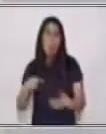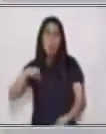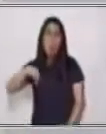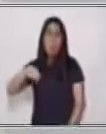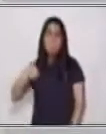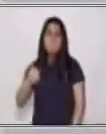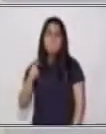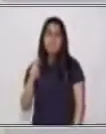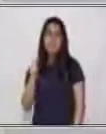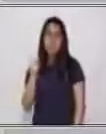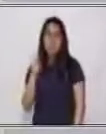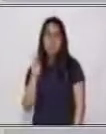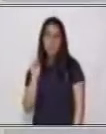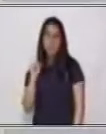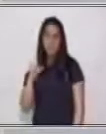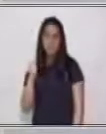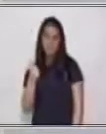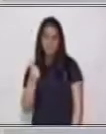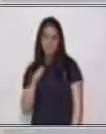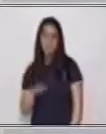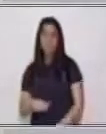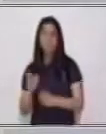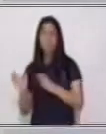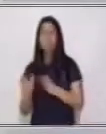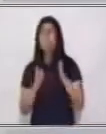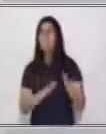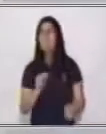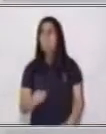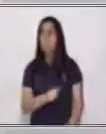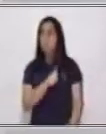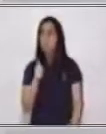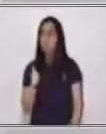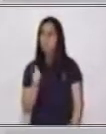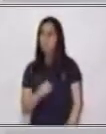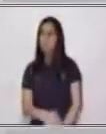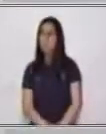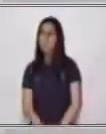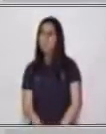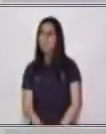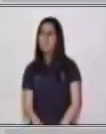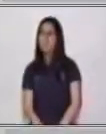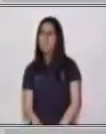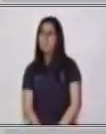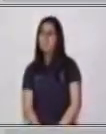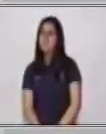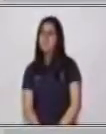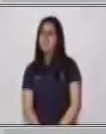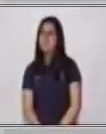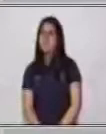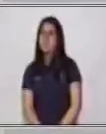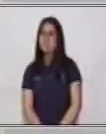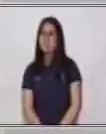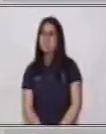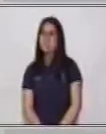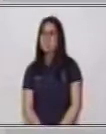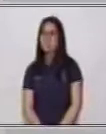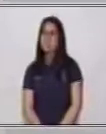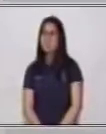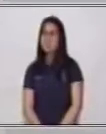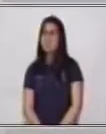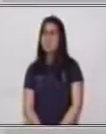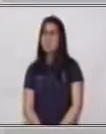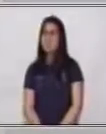Observamos que ya está ordenado a 0, solo ordenamos los términos. Primero entonces 9x